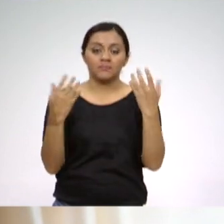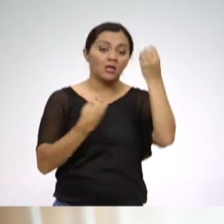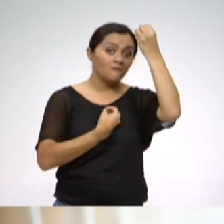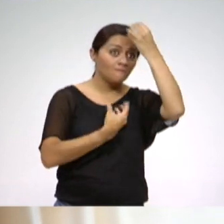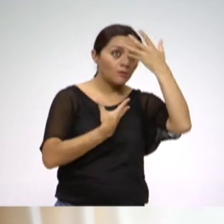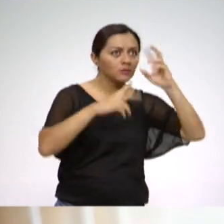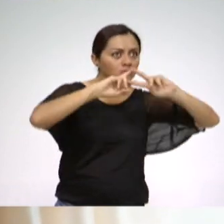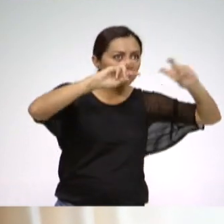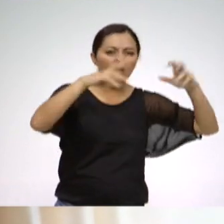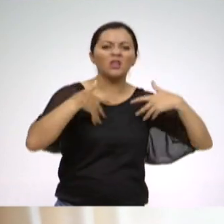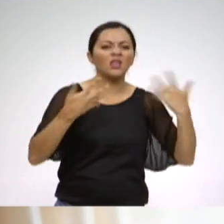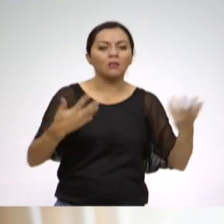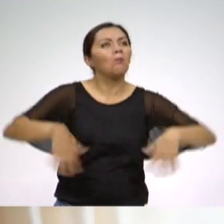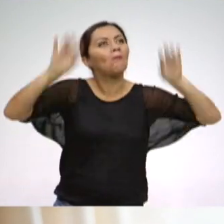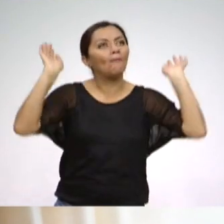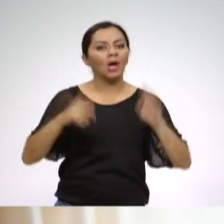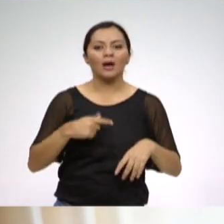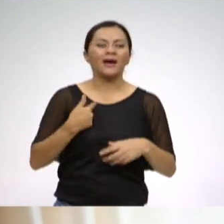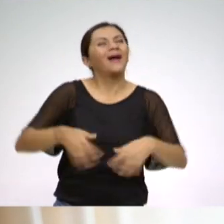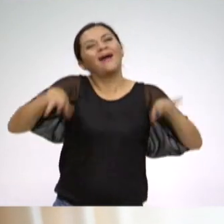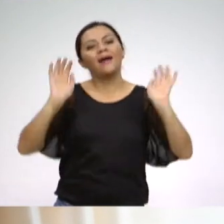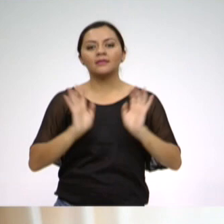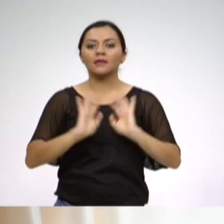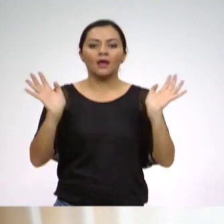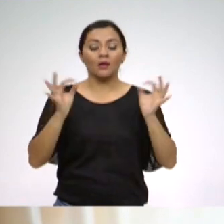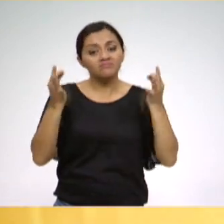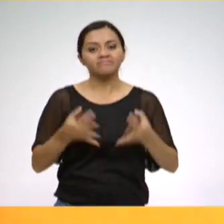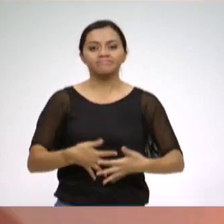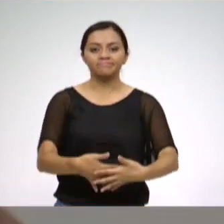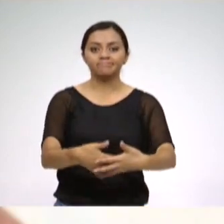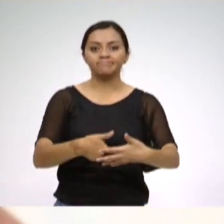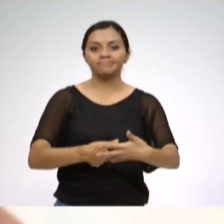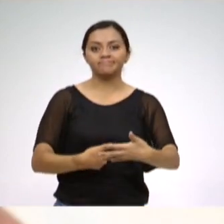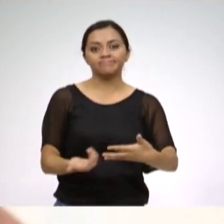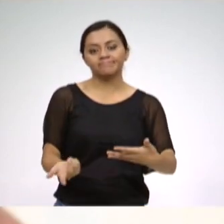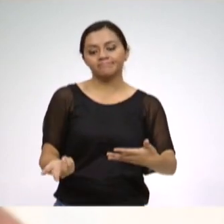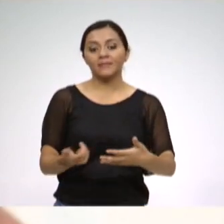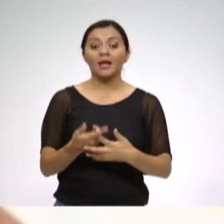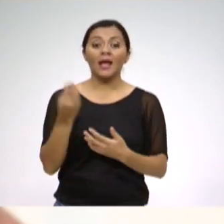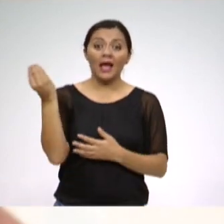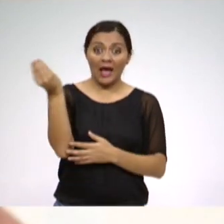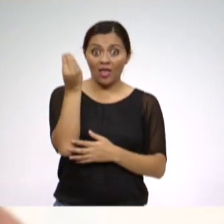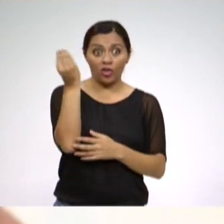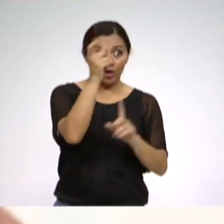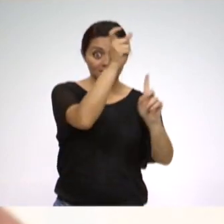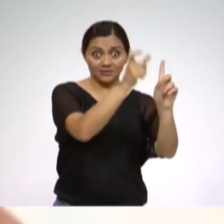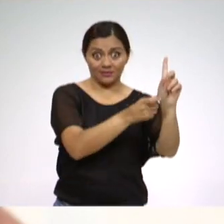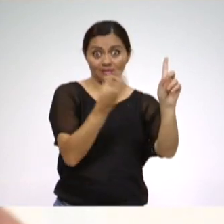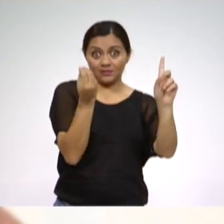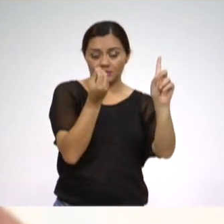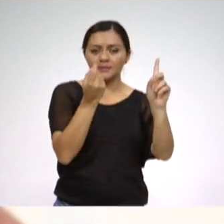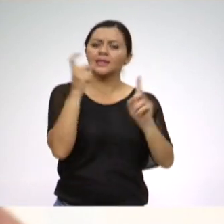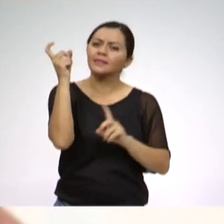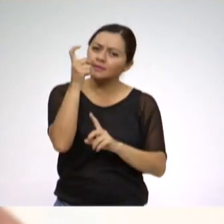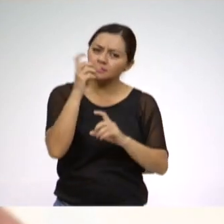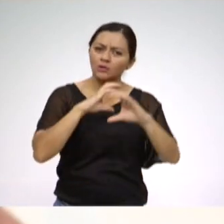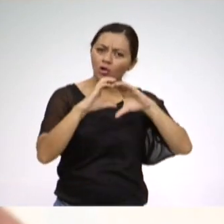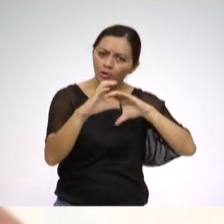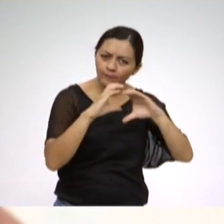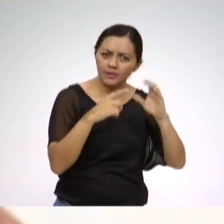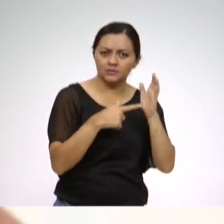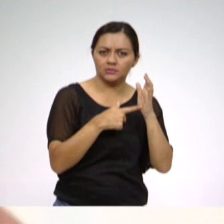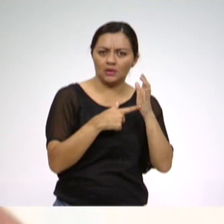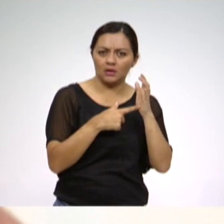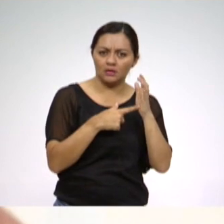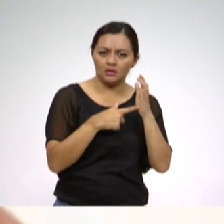mía, entonces lo cual me trajo estas consecuencias. Con el adolescente hay esa necesidad de conversar y de ver también qué es